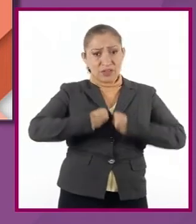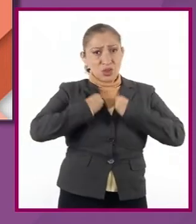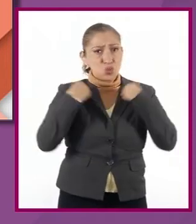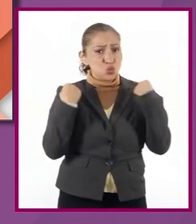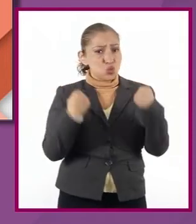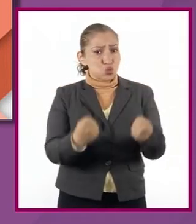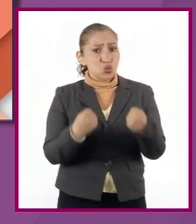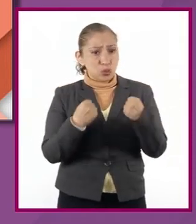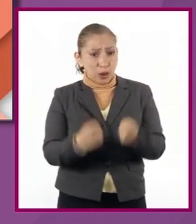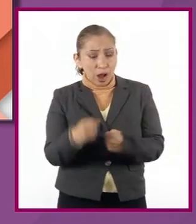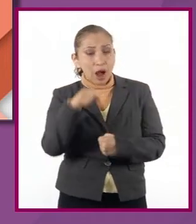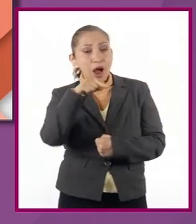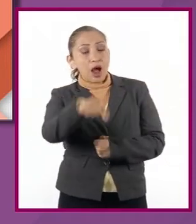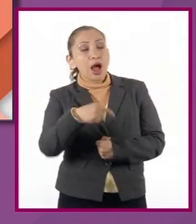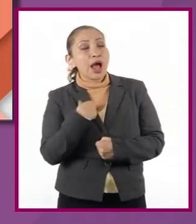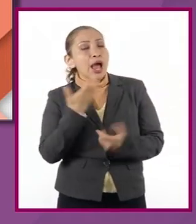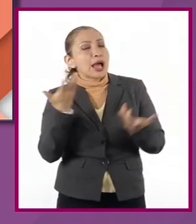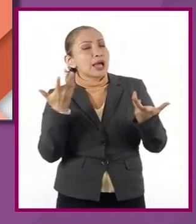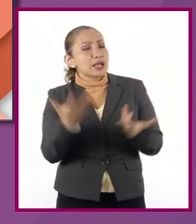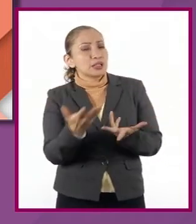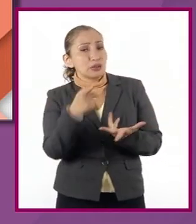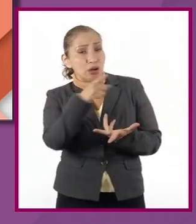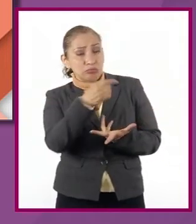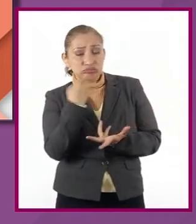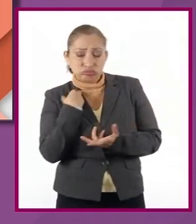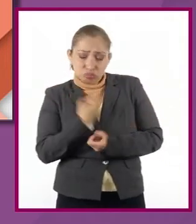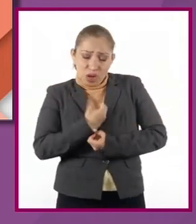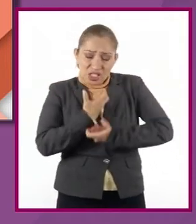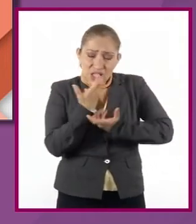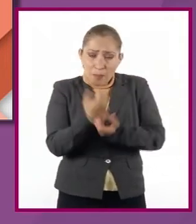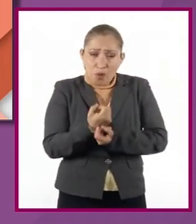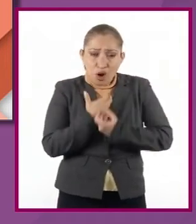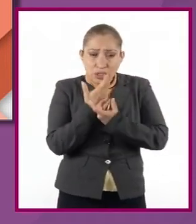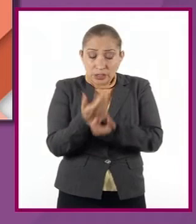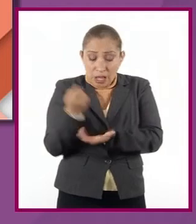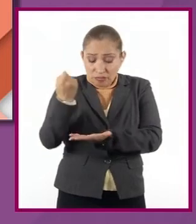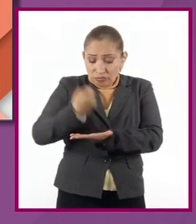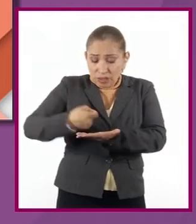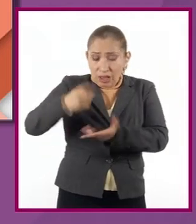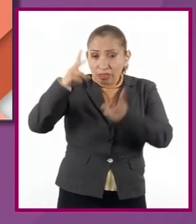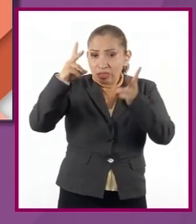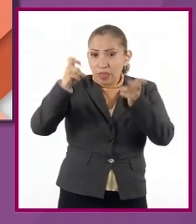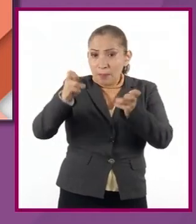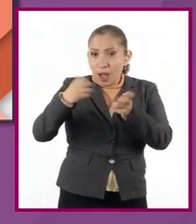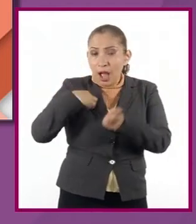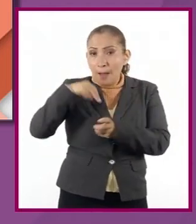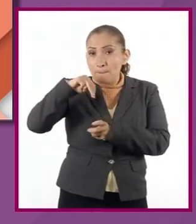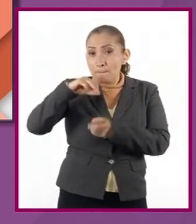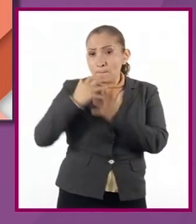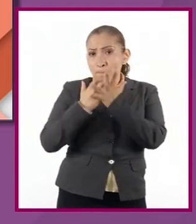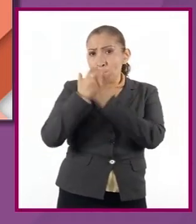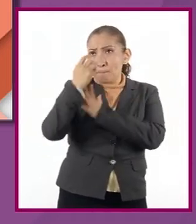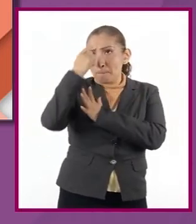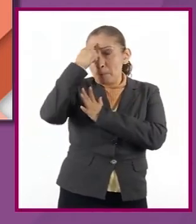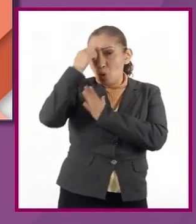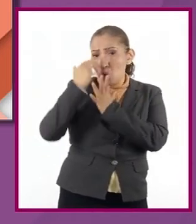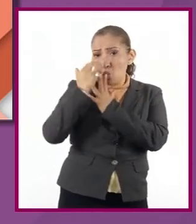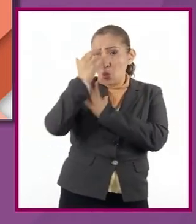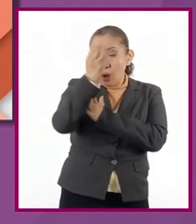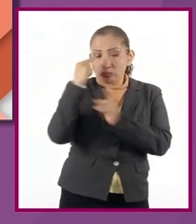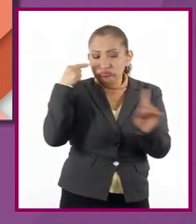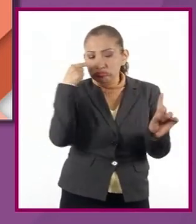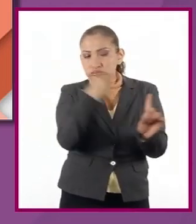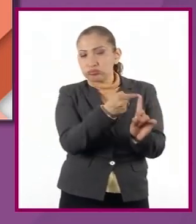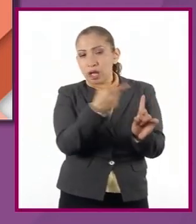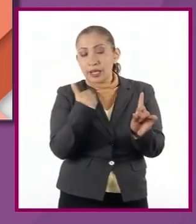vivió. Ejerció como nadie la poesía, forjó en sus letras temas metafísicos con expresiones directas